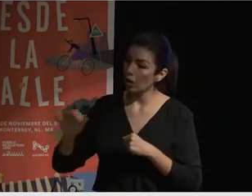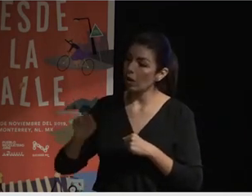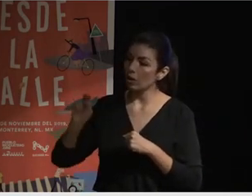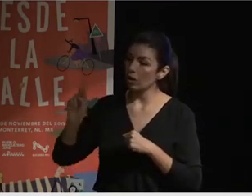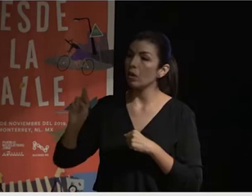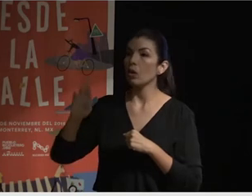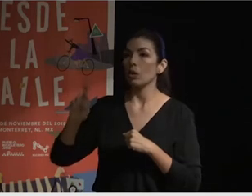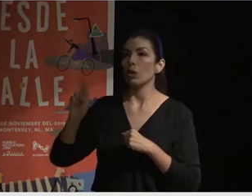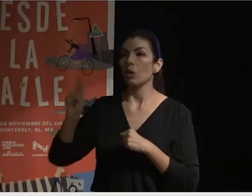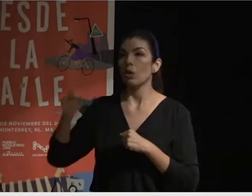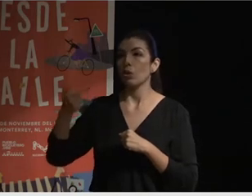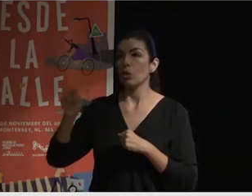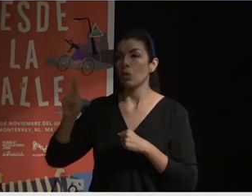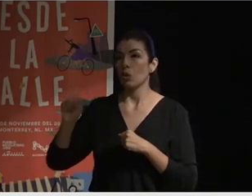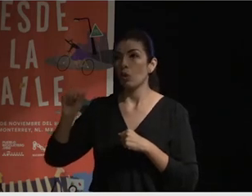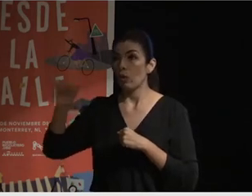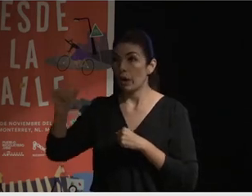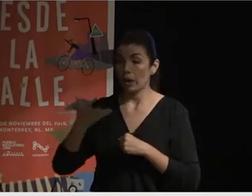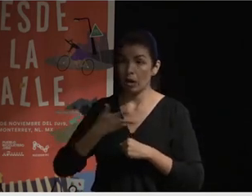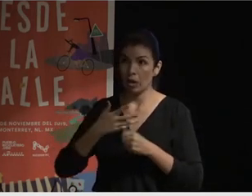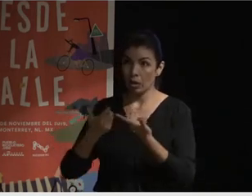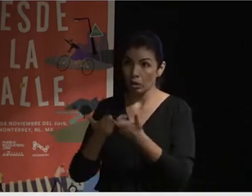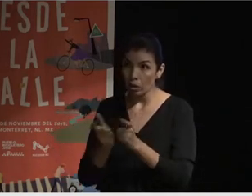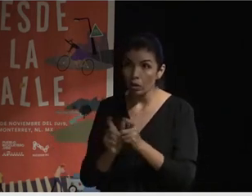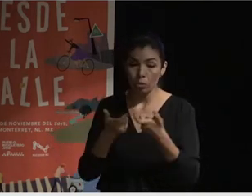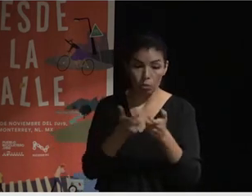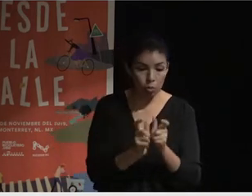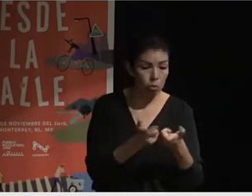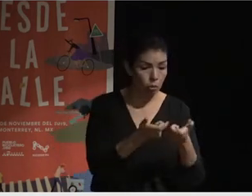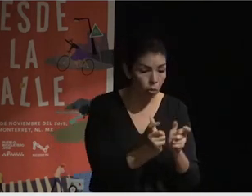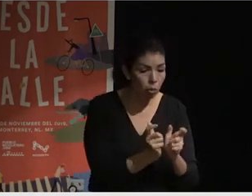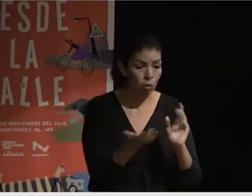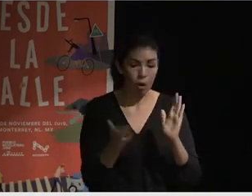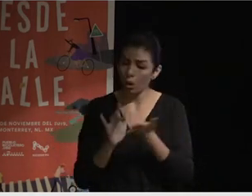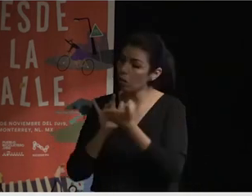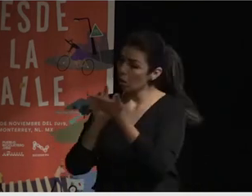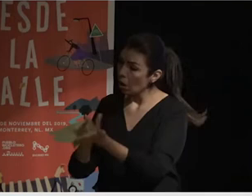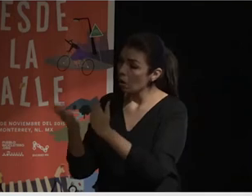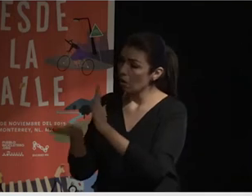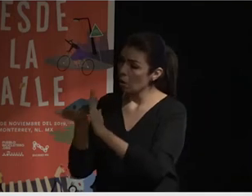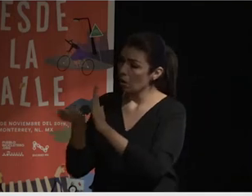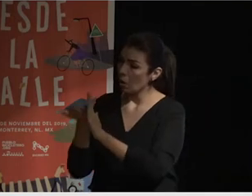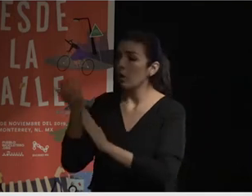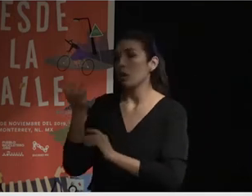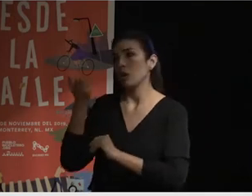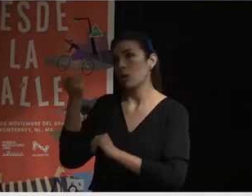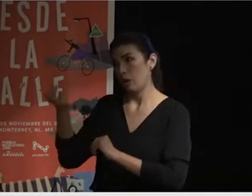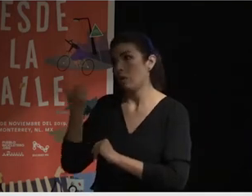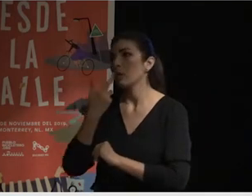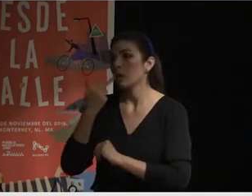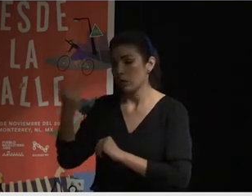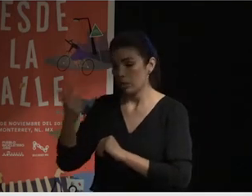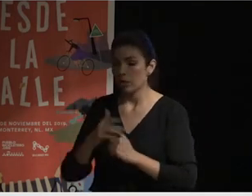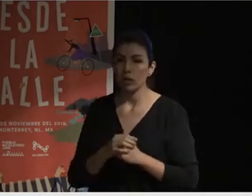que han rehabilitado el casco antiguo. Nada más quería dar una referencia justo